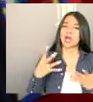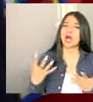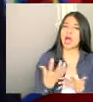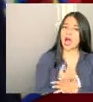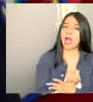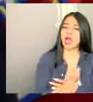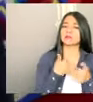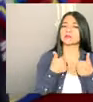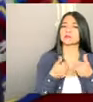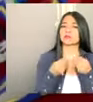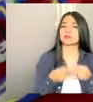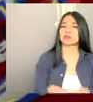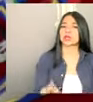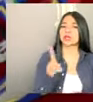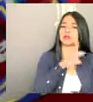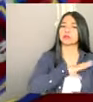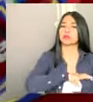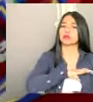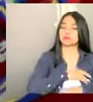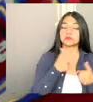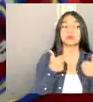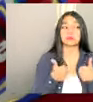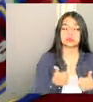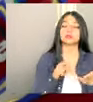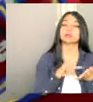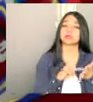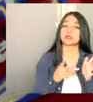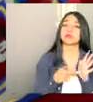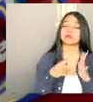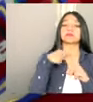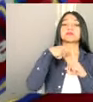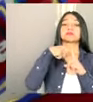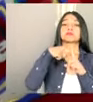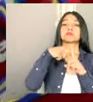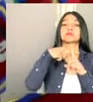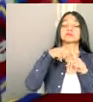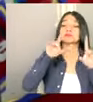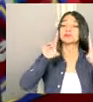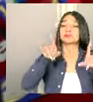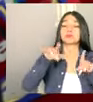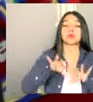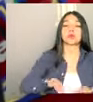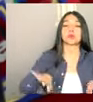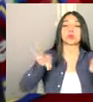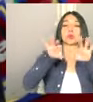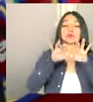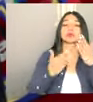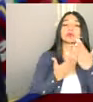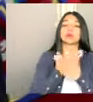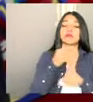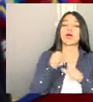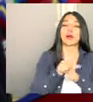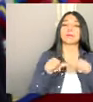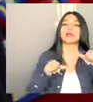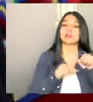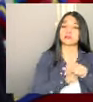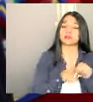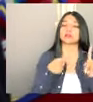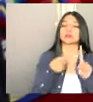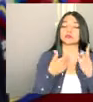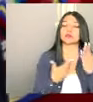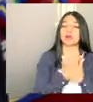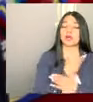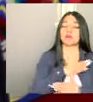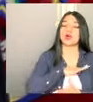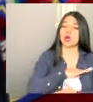pérdidas, para el municipio, y eso creo que es muy importante que la nueva alcaldía va a tener presente.